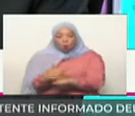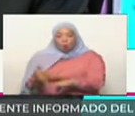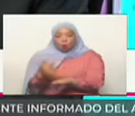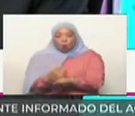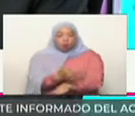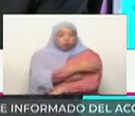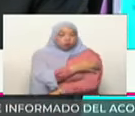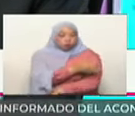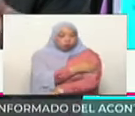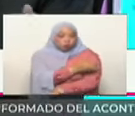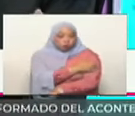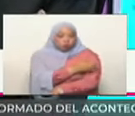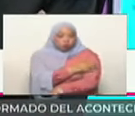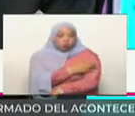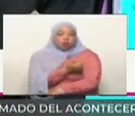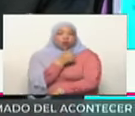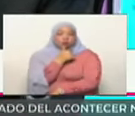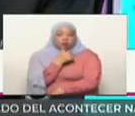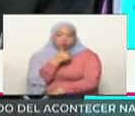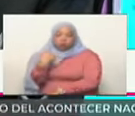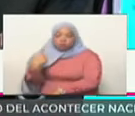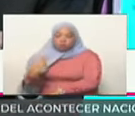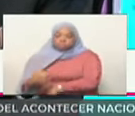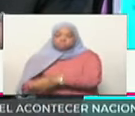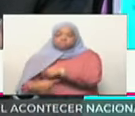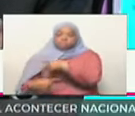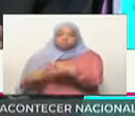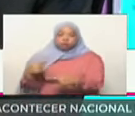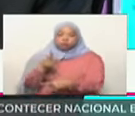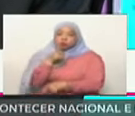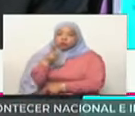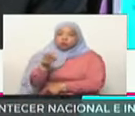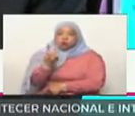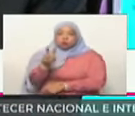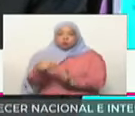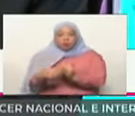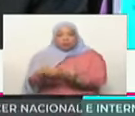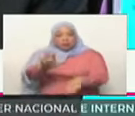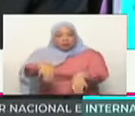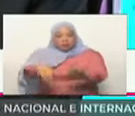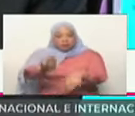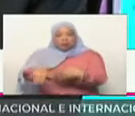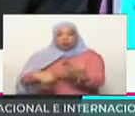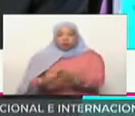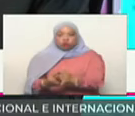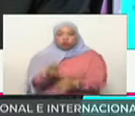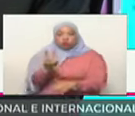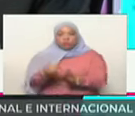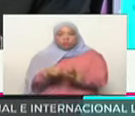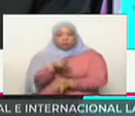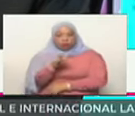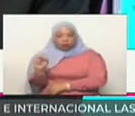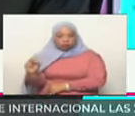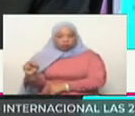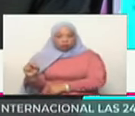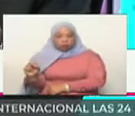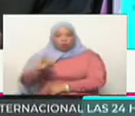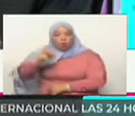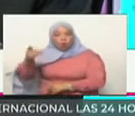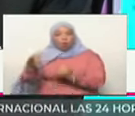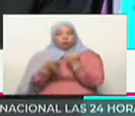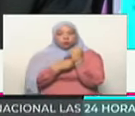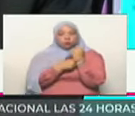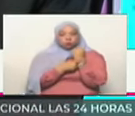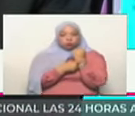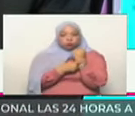oligarquía. Y en ese periodo nefasto, 2015-2020, yo le diría, cuando Guaidó mandó